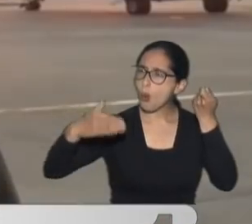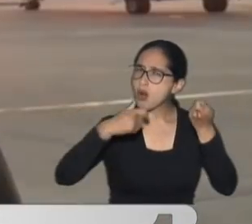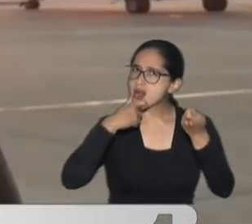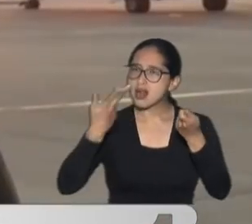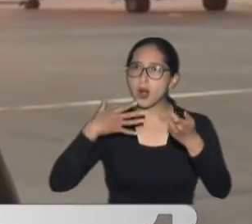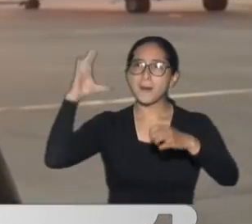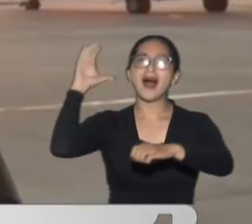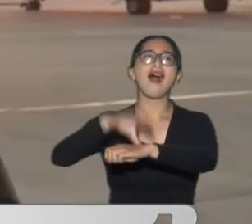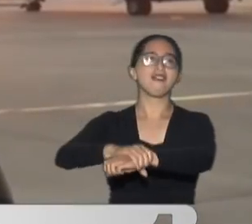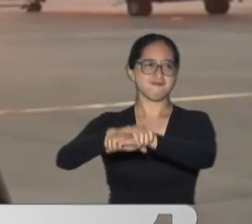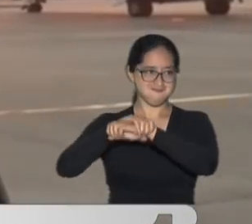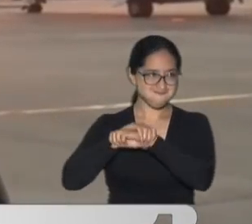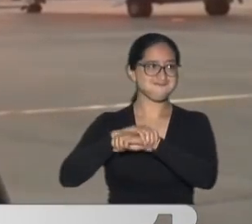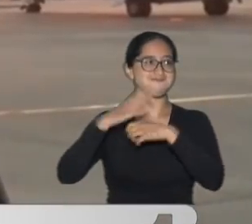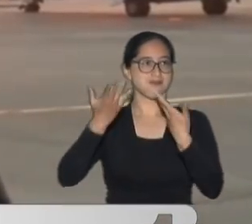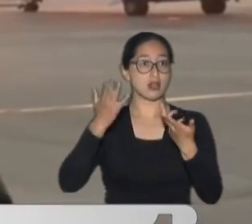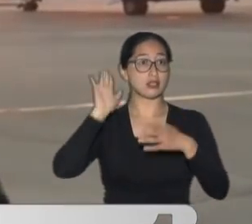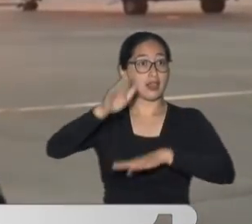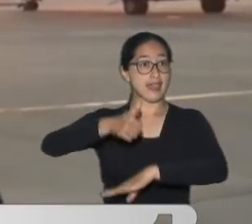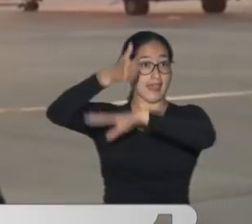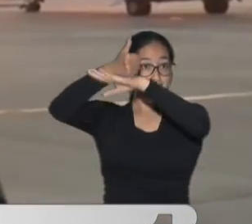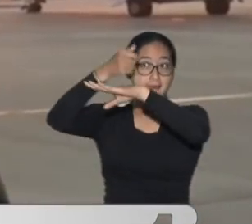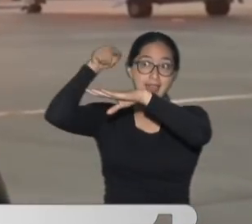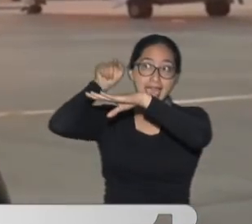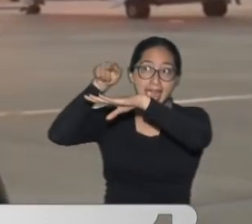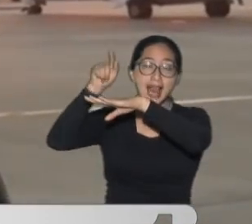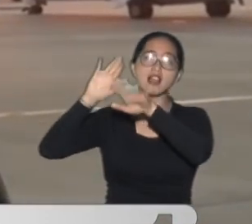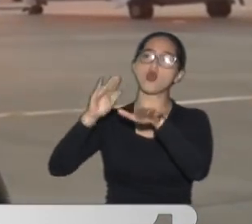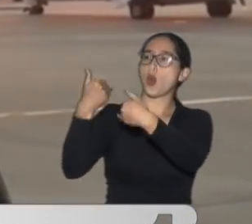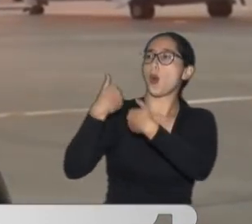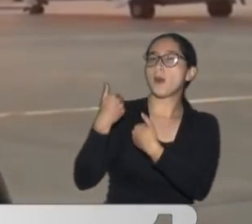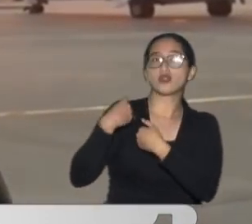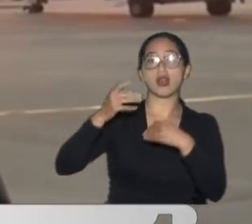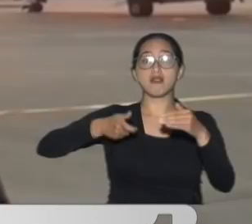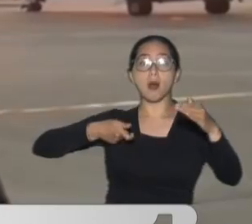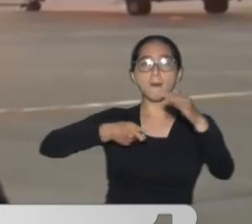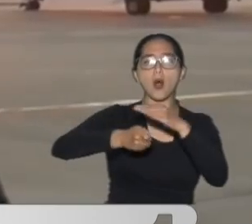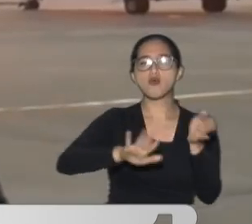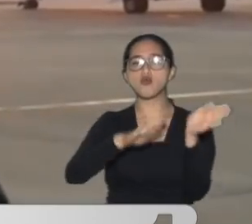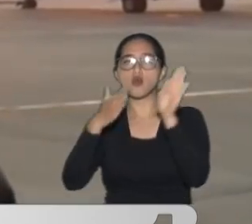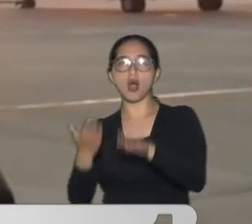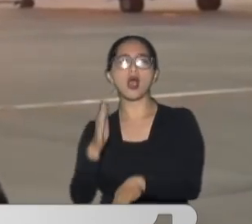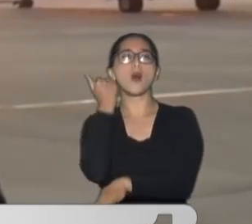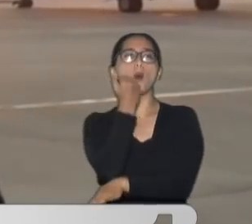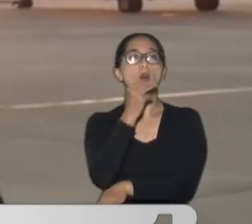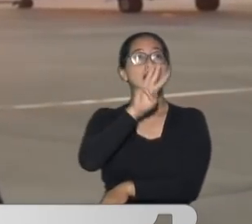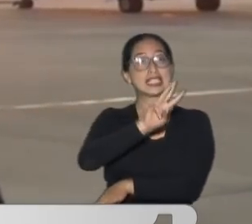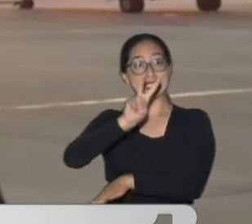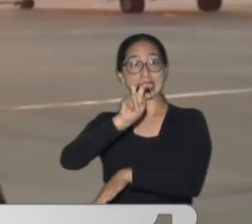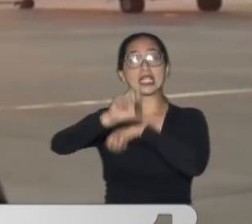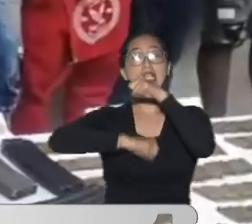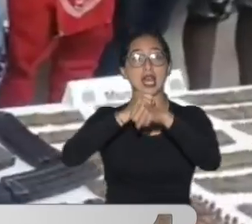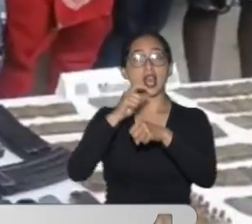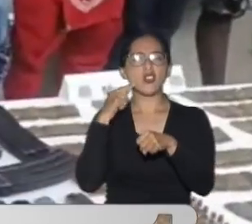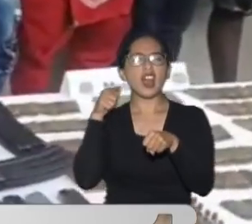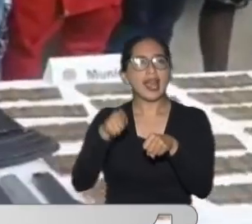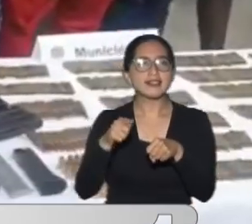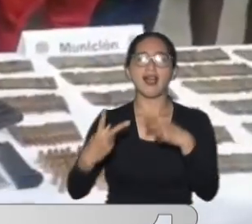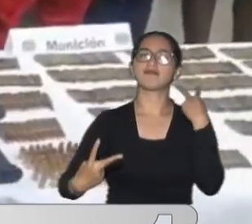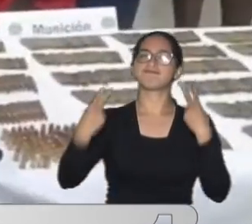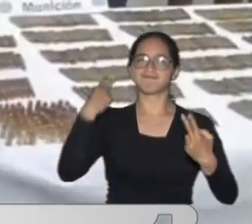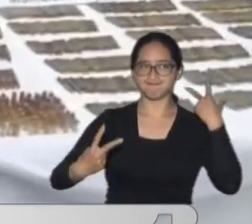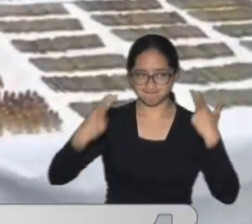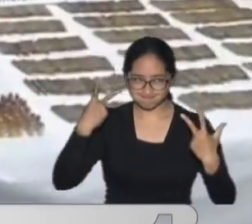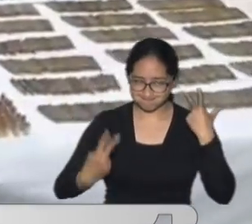cabecilla, alias Capillita, responsable del homicidio de una mujer de 37 años de profesión estilista, quien el día de